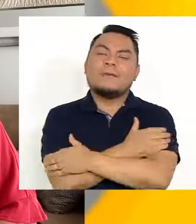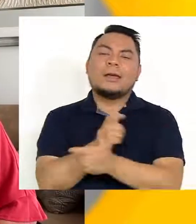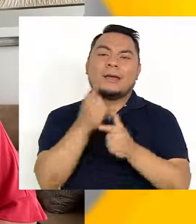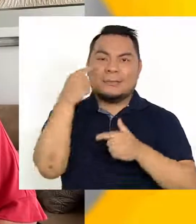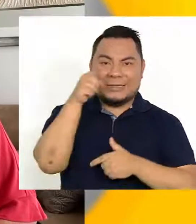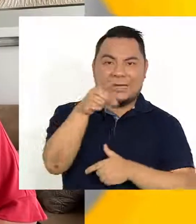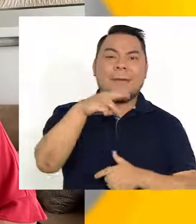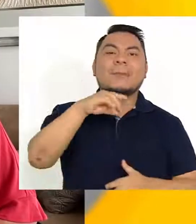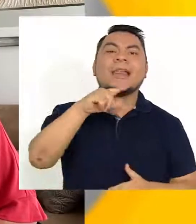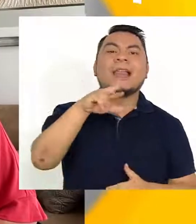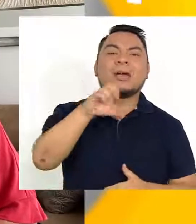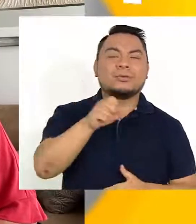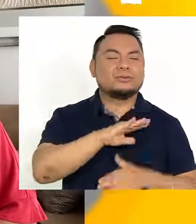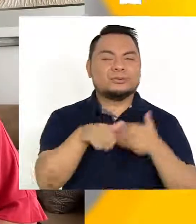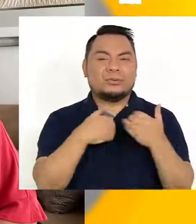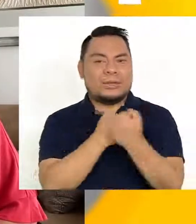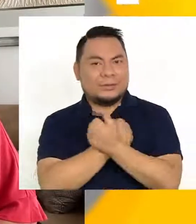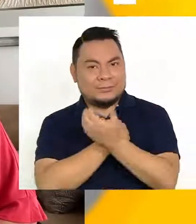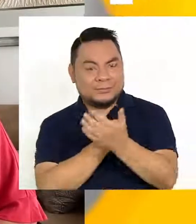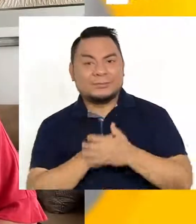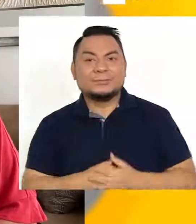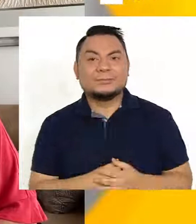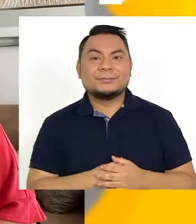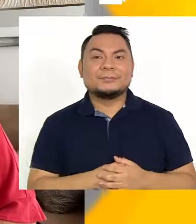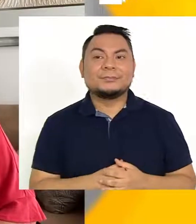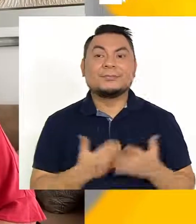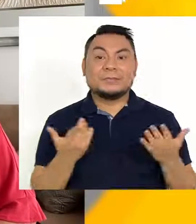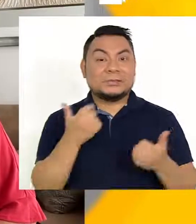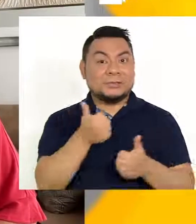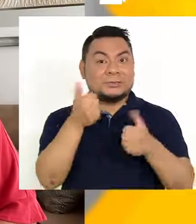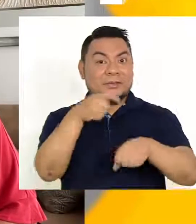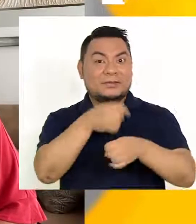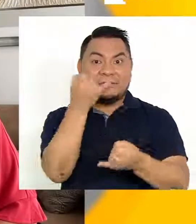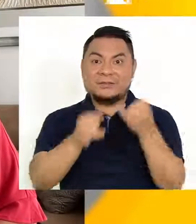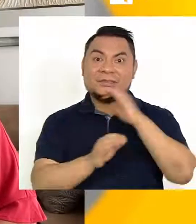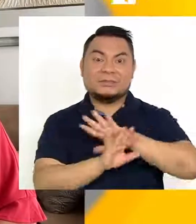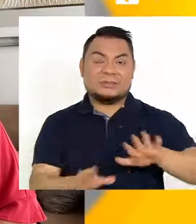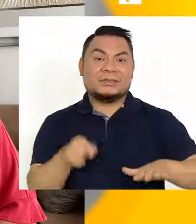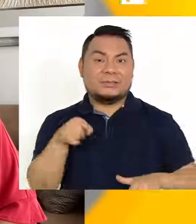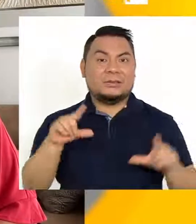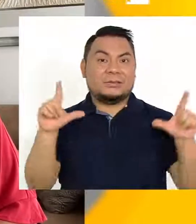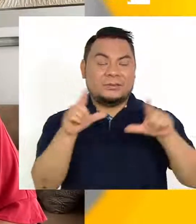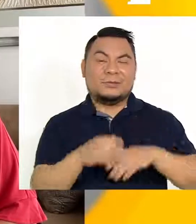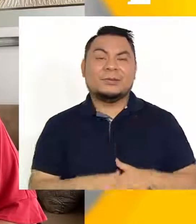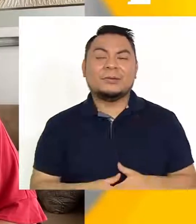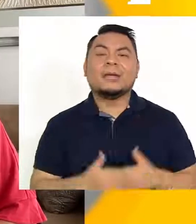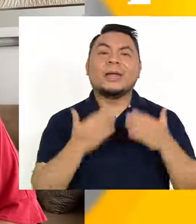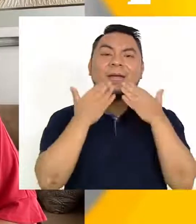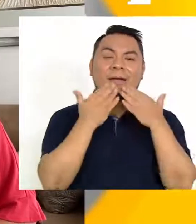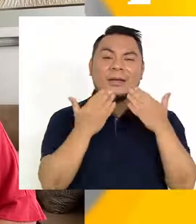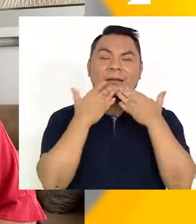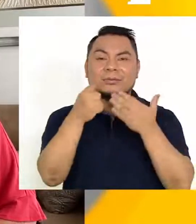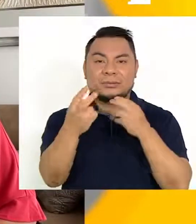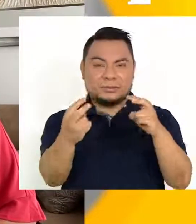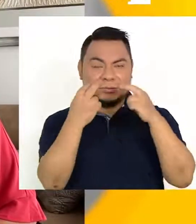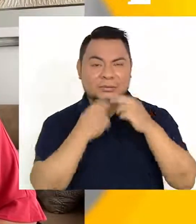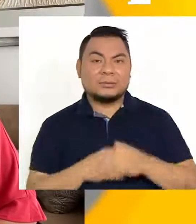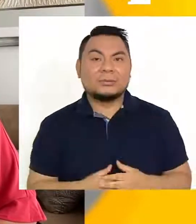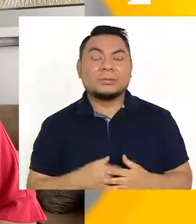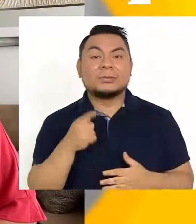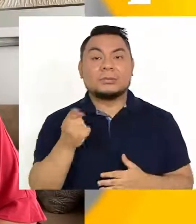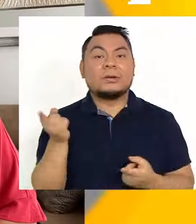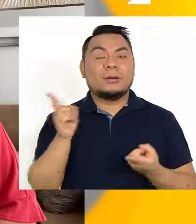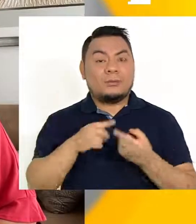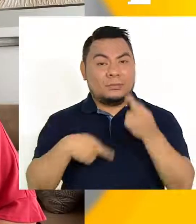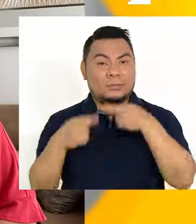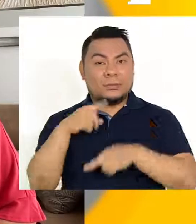Un abrazo grande para ti, Milagros, con todo cariño. Qué rápido ha pasado el tiempo, llegamos hacia el final del programa. Gracias por su